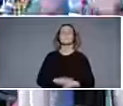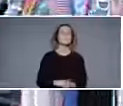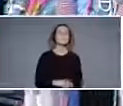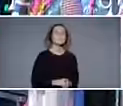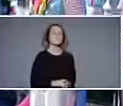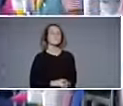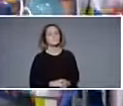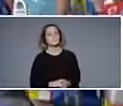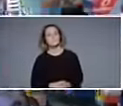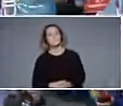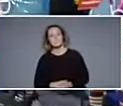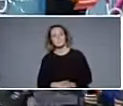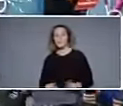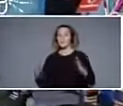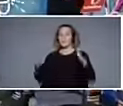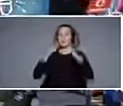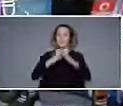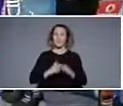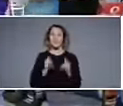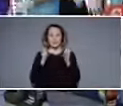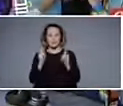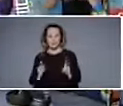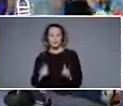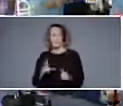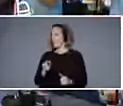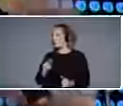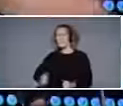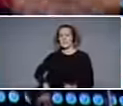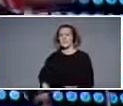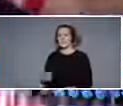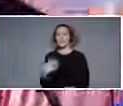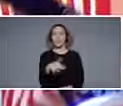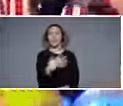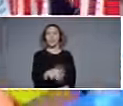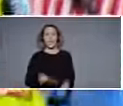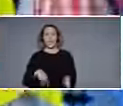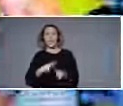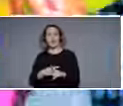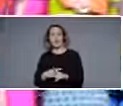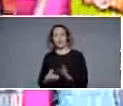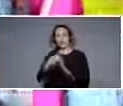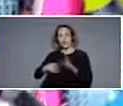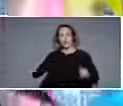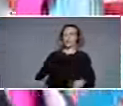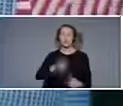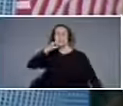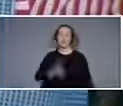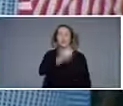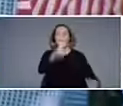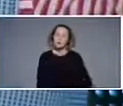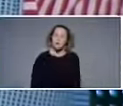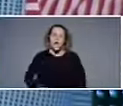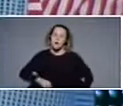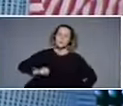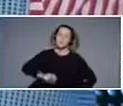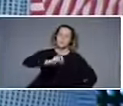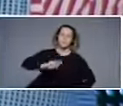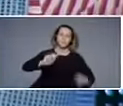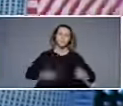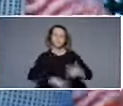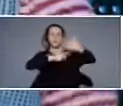ah. Ya llegué a mi casa, no olvidé la llave. Y encima está roto el puto ascensor. A subir